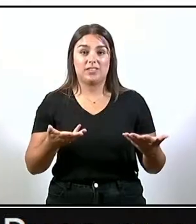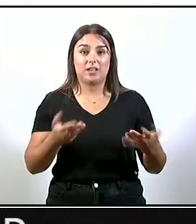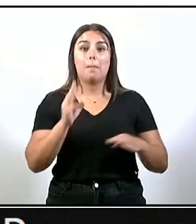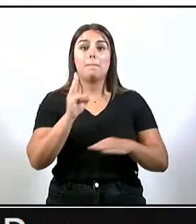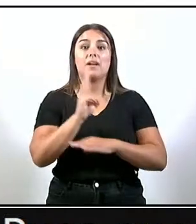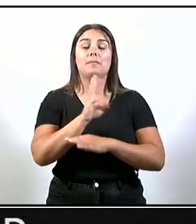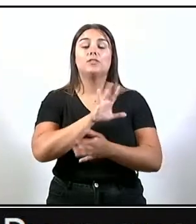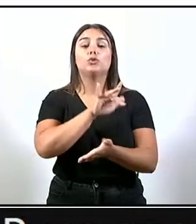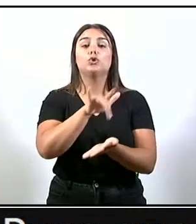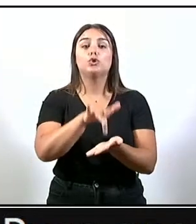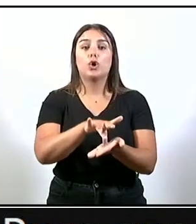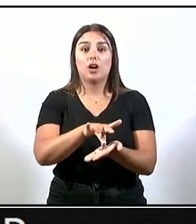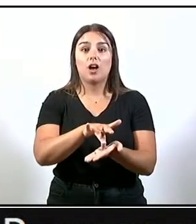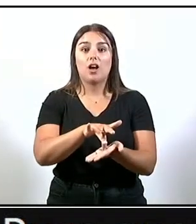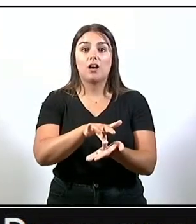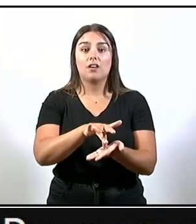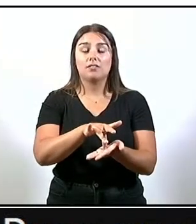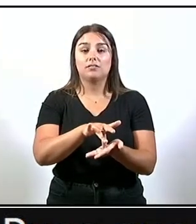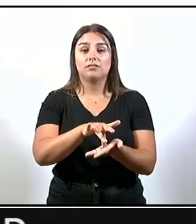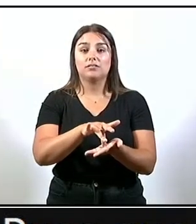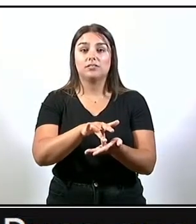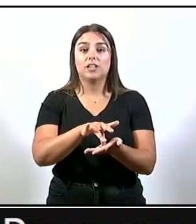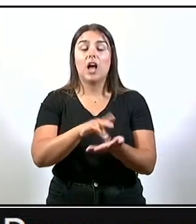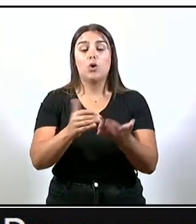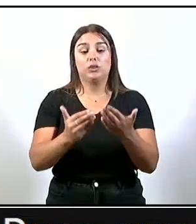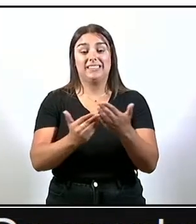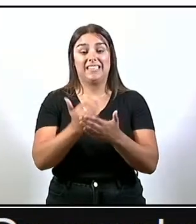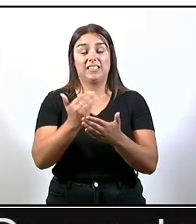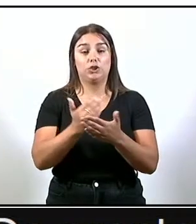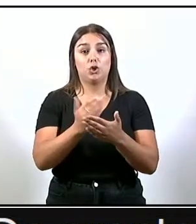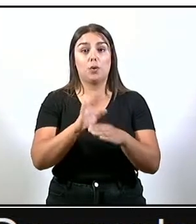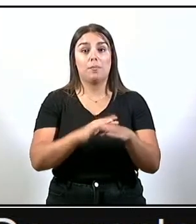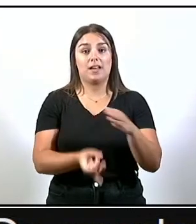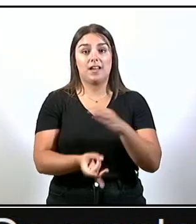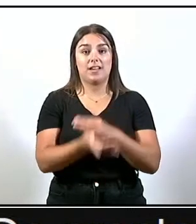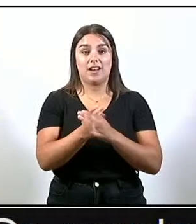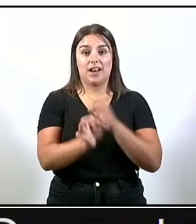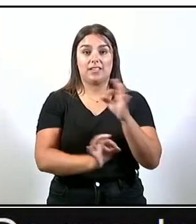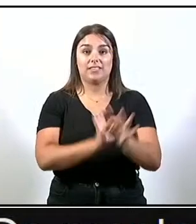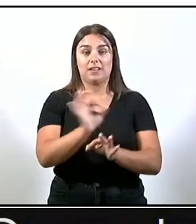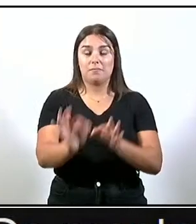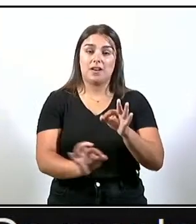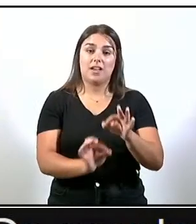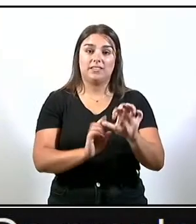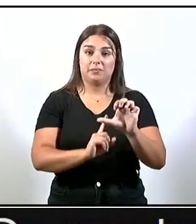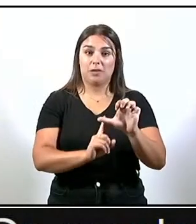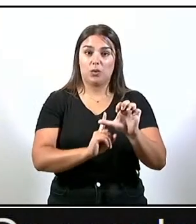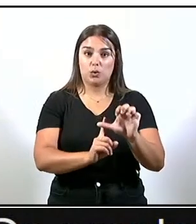Parlamento a una sesión constitutiva de la Asamblea de Extremadura